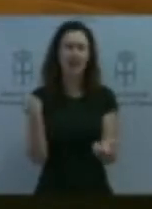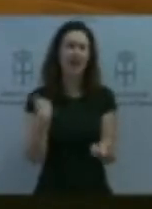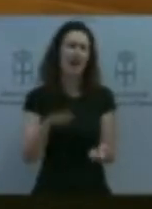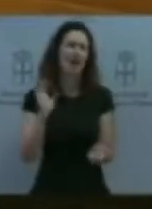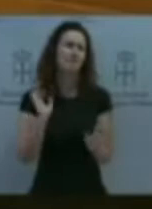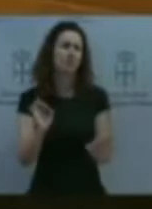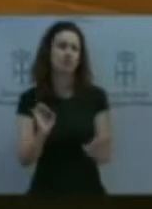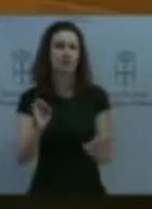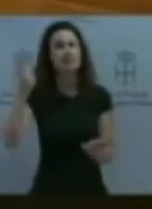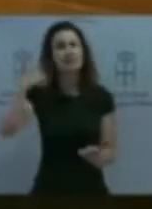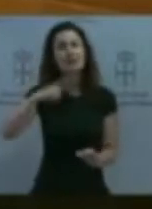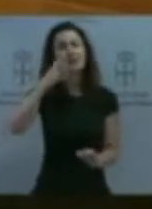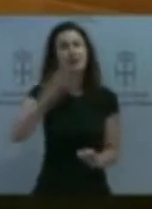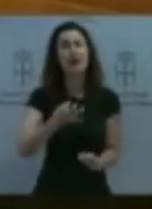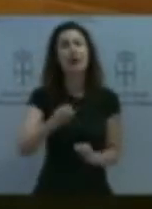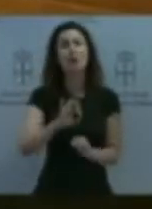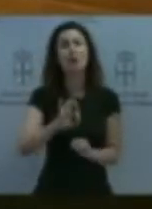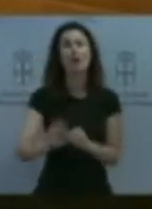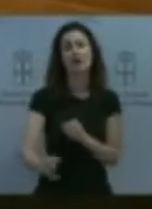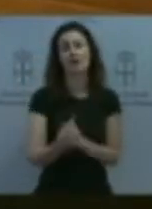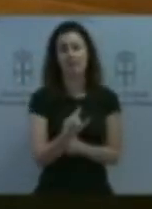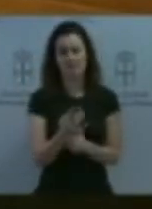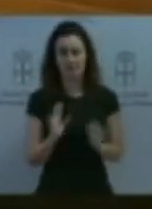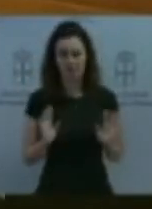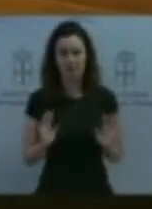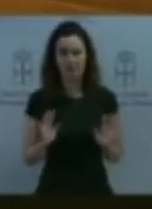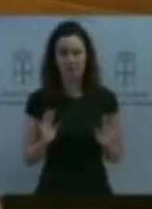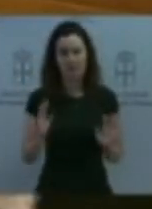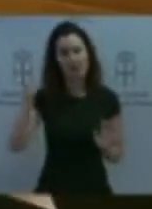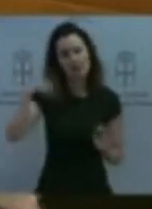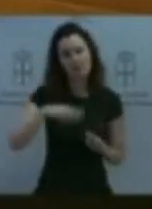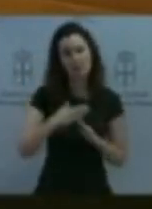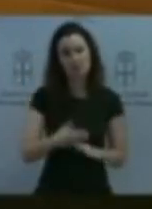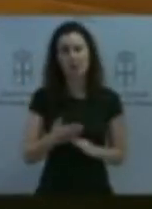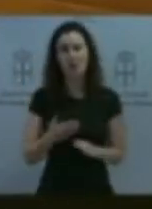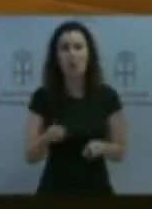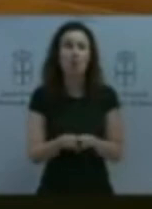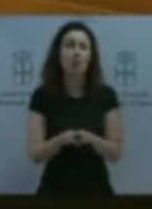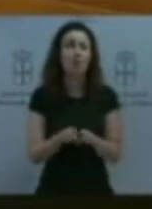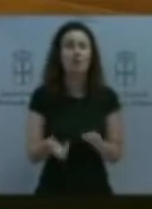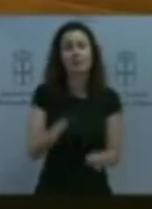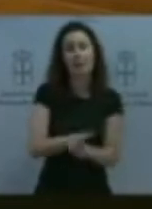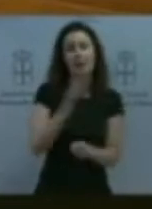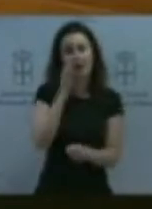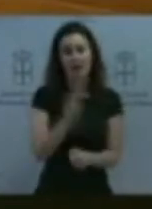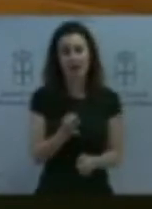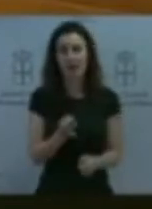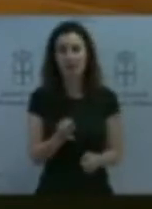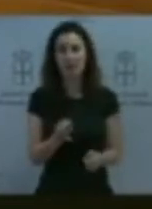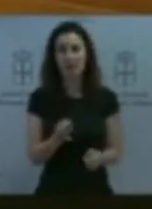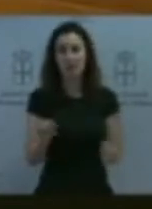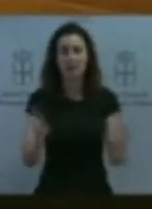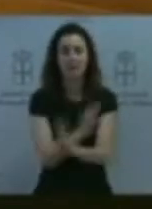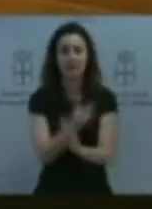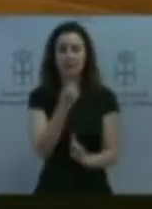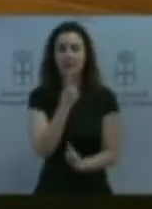mentira o cuándo nos están, de alguna manera, enmascarando la realidad. Ya no hay ocle en las playas, en los arenales de las